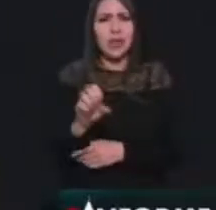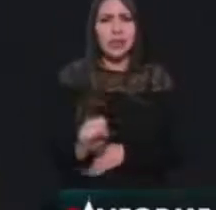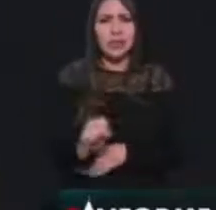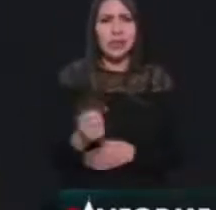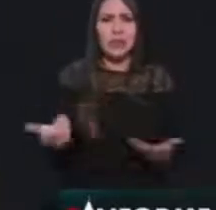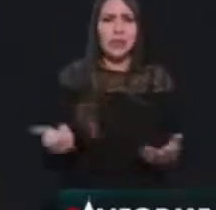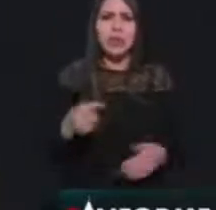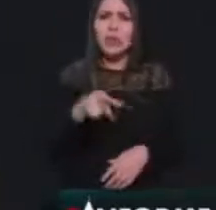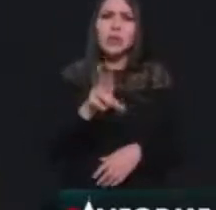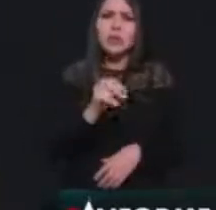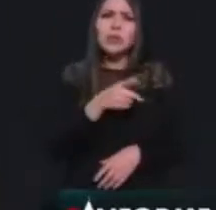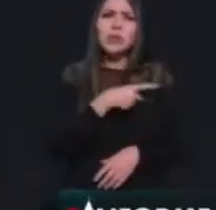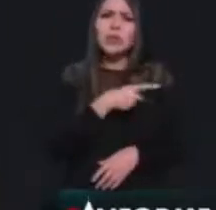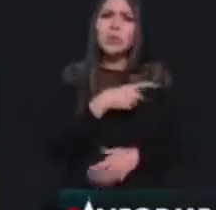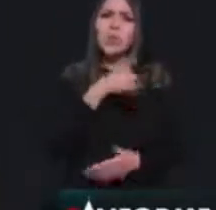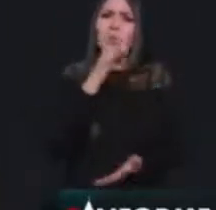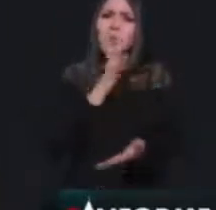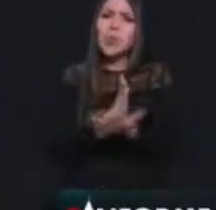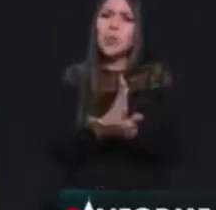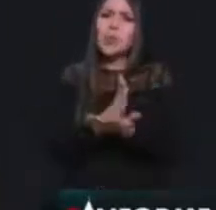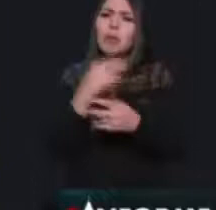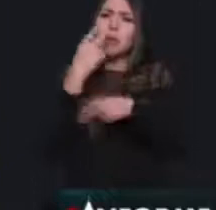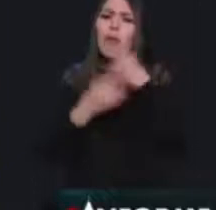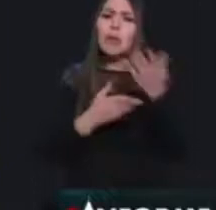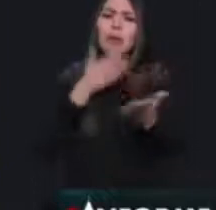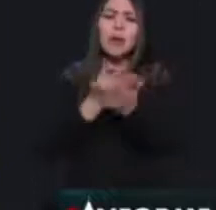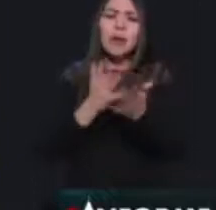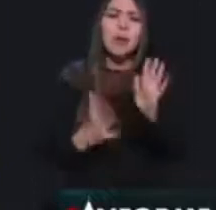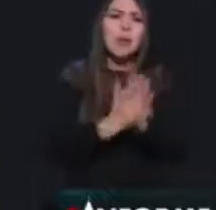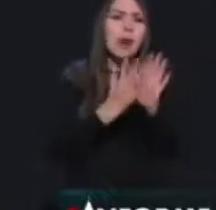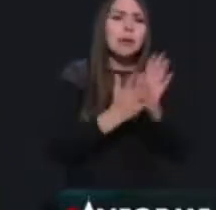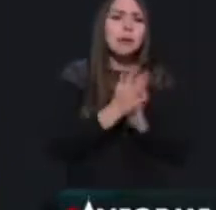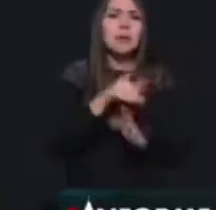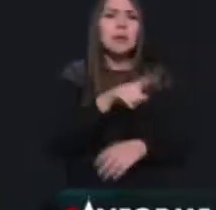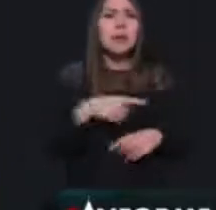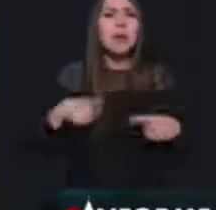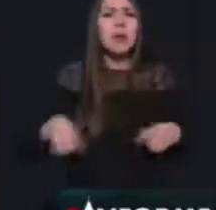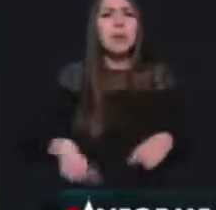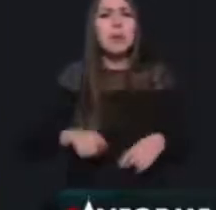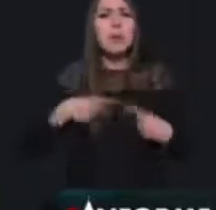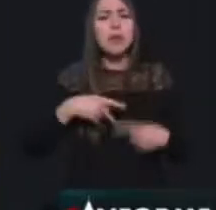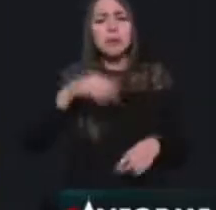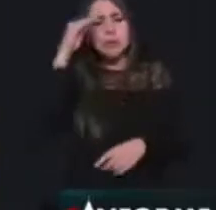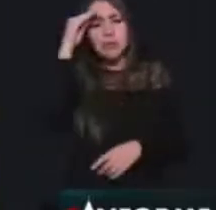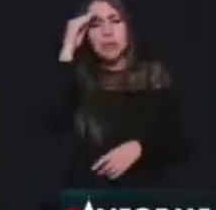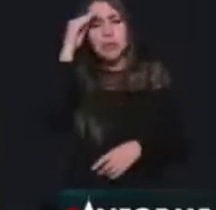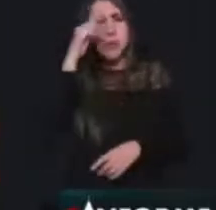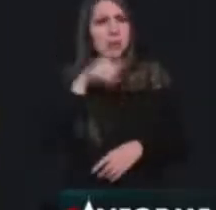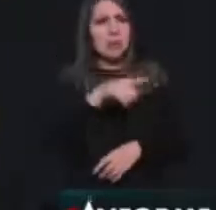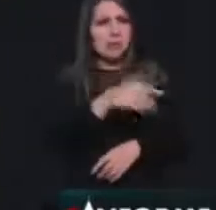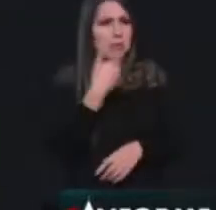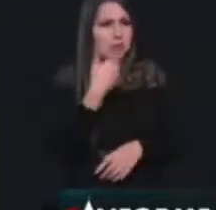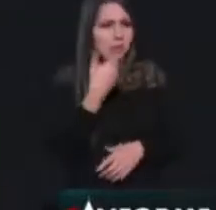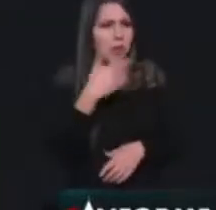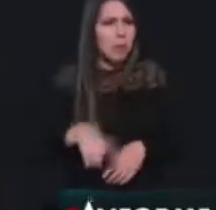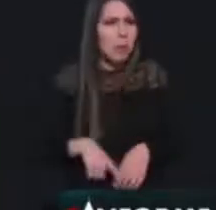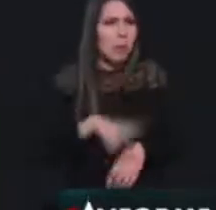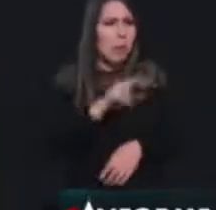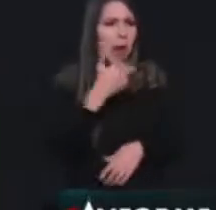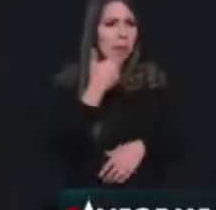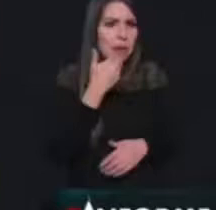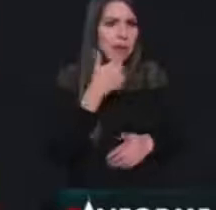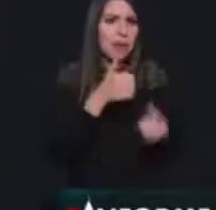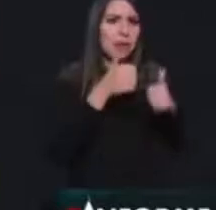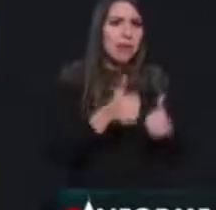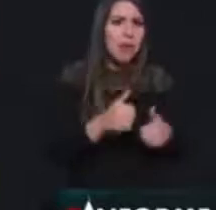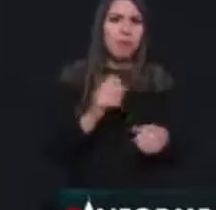como un mero ejercicio de democracia directa. O sea, un ejercicio en donde si alguien no quiere a su gobernante puede utilizar la revocación del mandato y aplicarla. Es